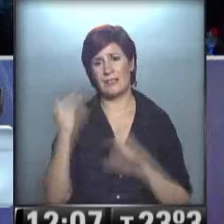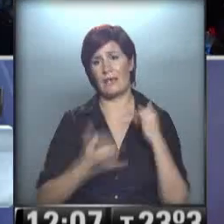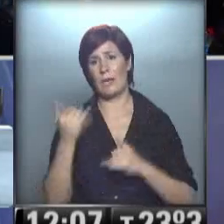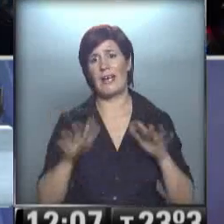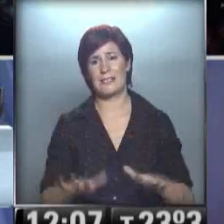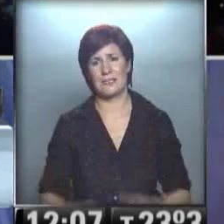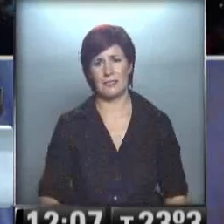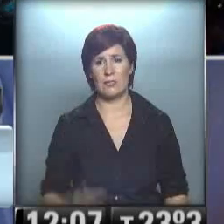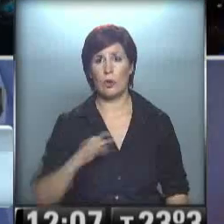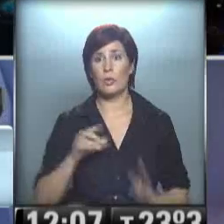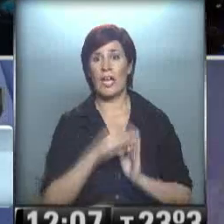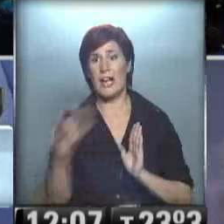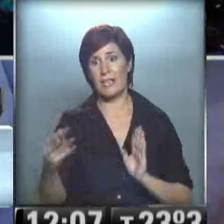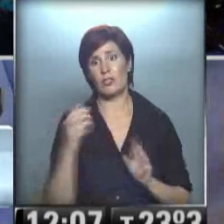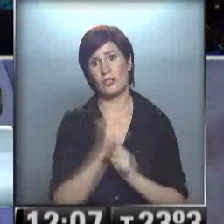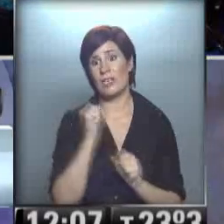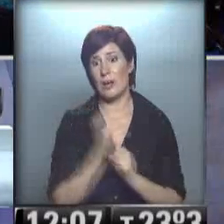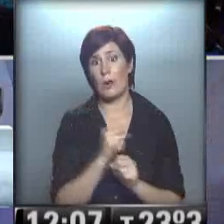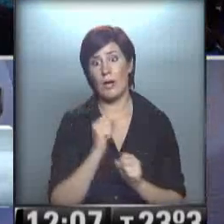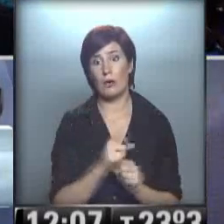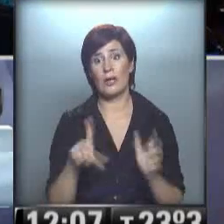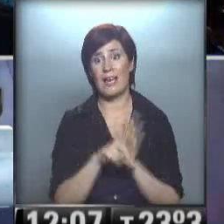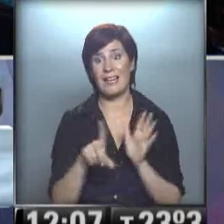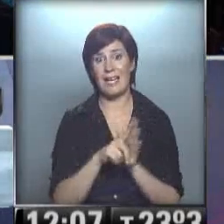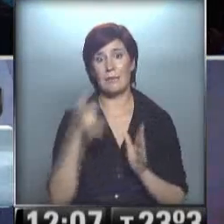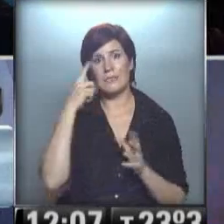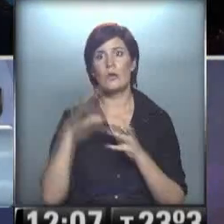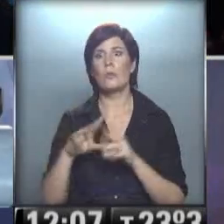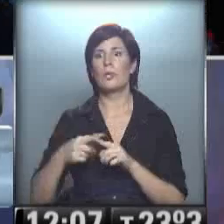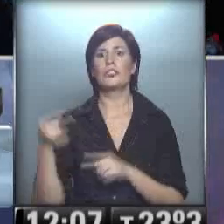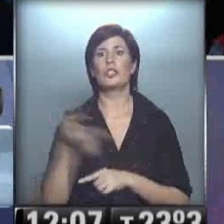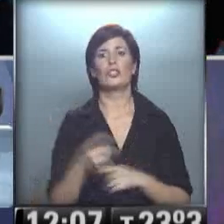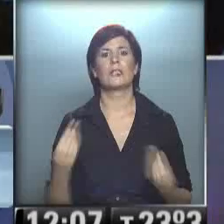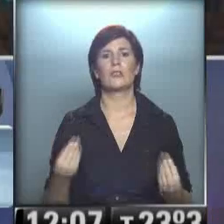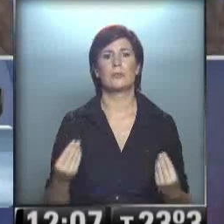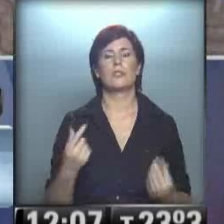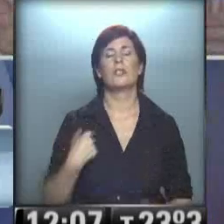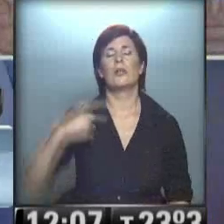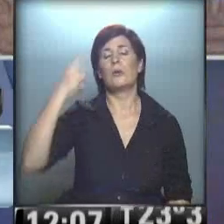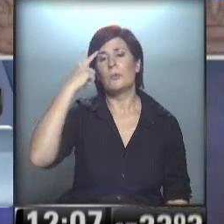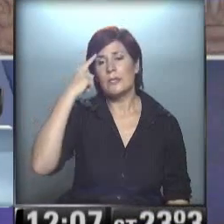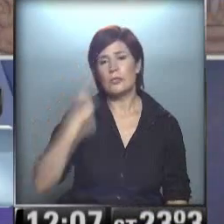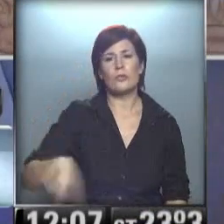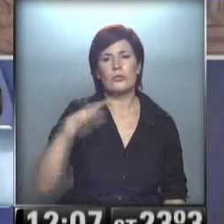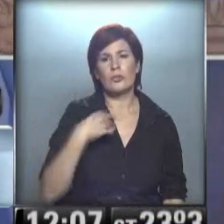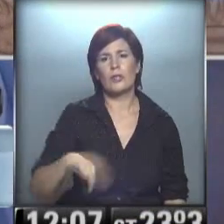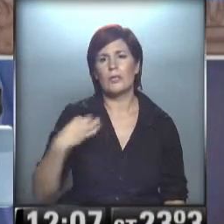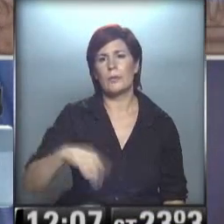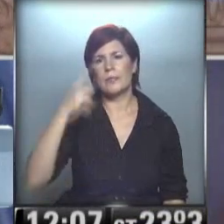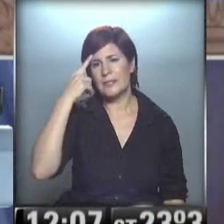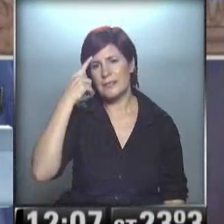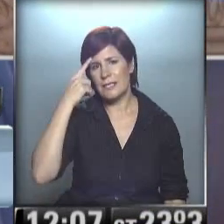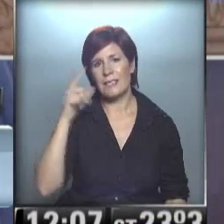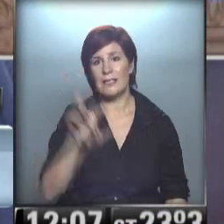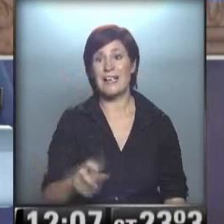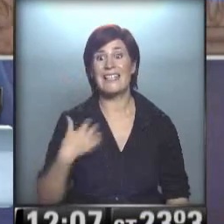año legislativo y también la oposición aquí en el Parlamento. Yo creo que nosotros tenemos que entender que en la Argentina, en el